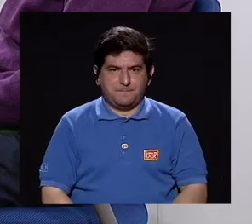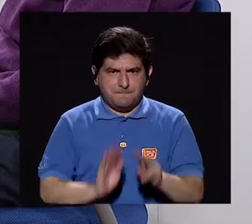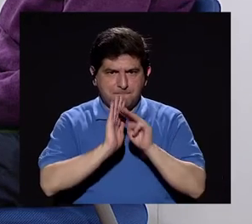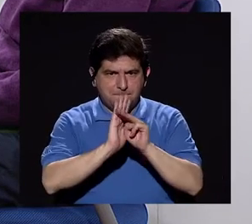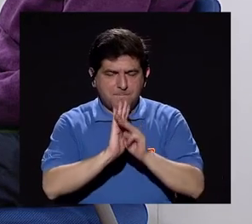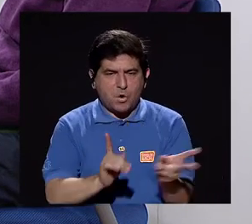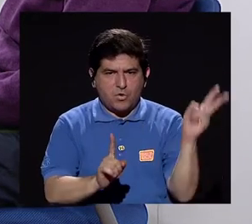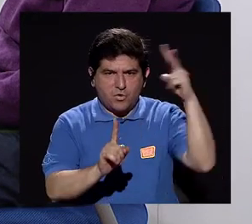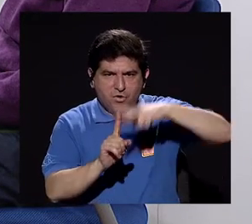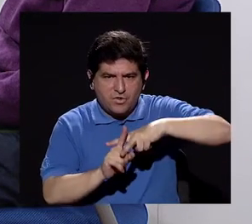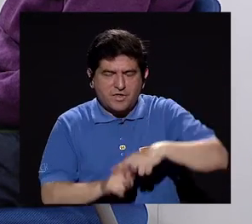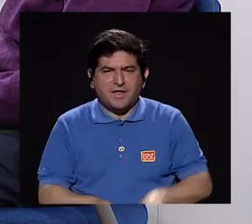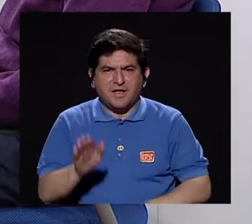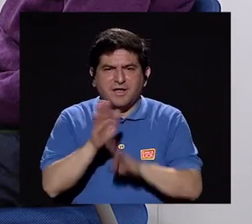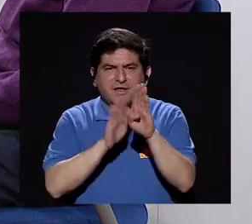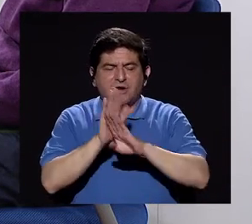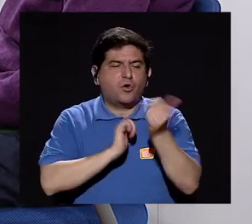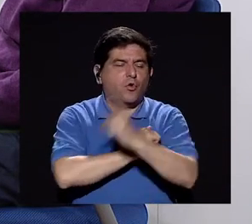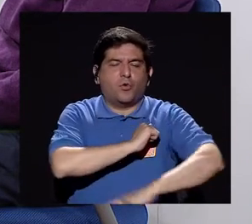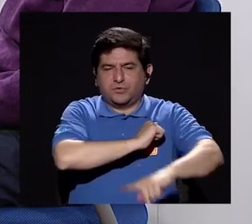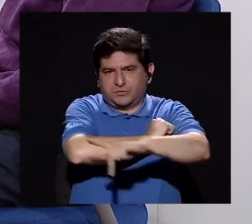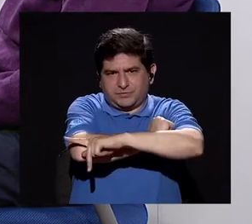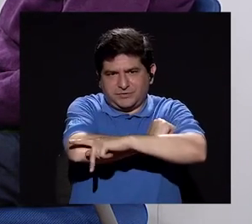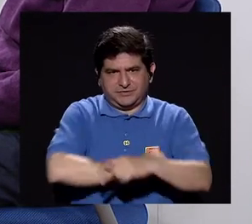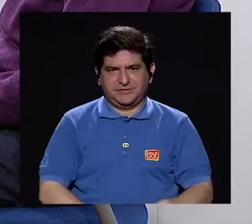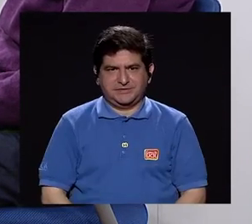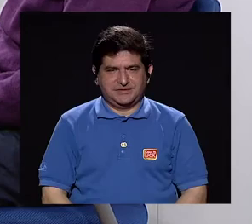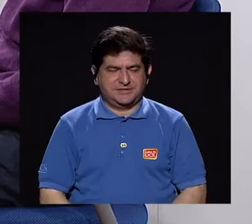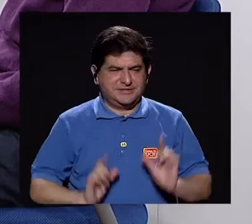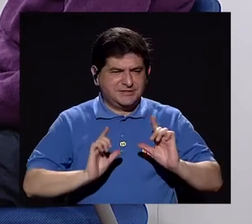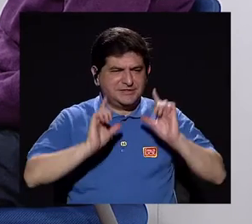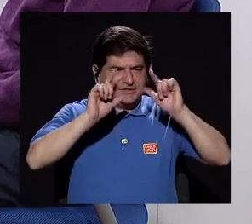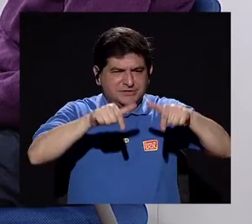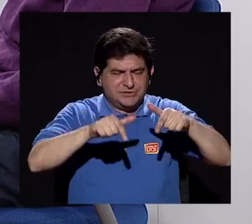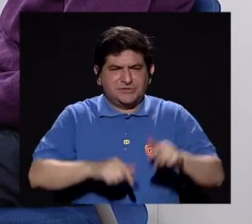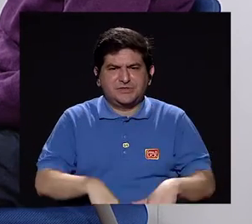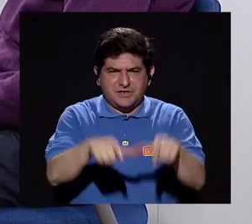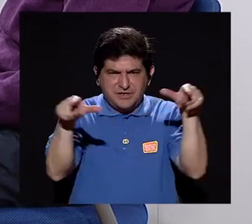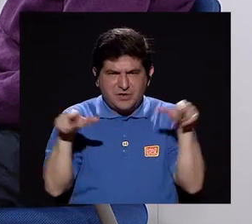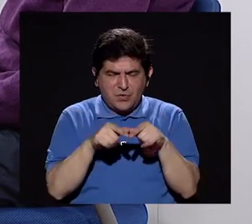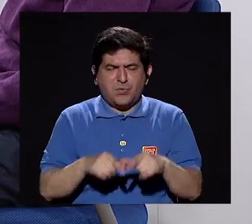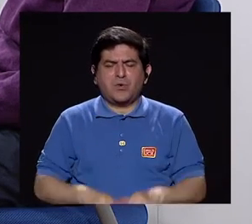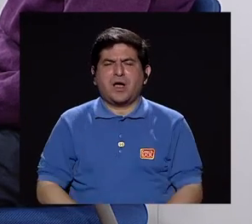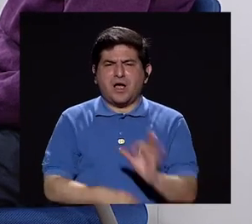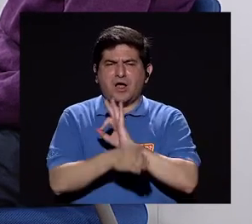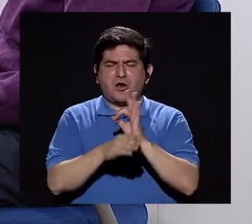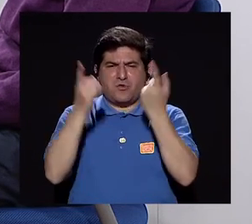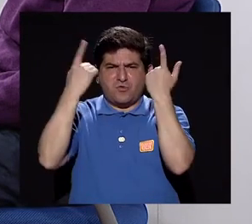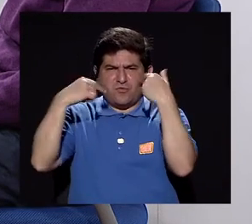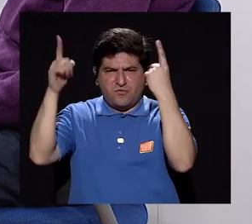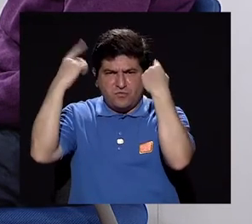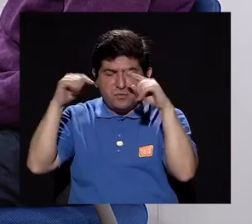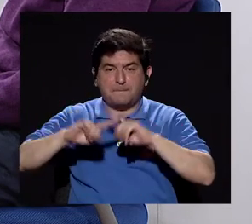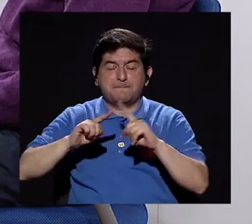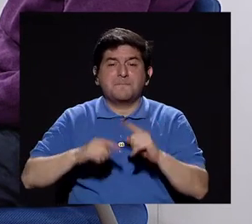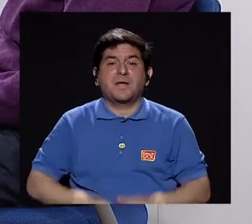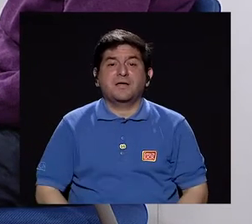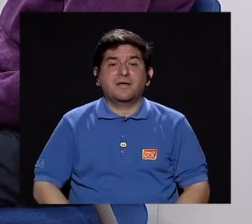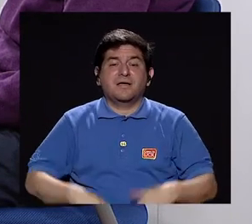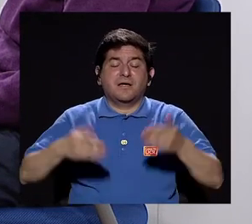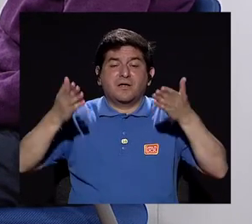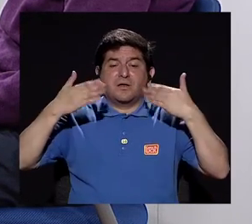los modelos que hemos aplicado muchos son desarrollados en otros países de los rellenos sanitarios operan muy eficientemente pero que tienen climas